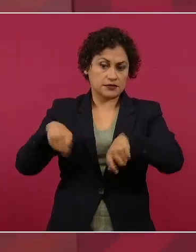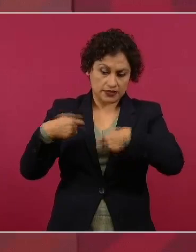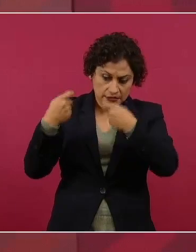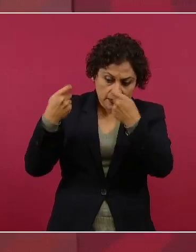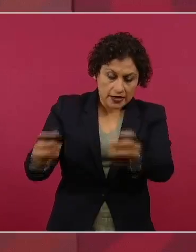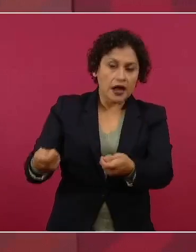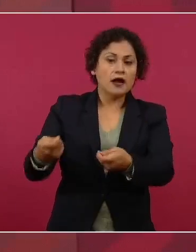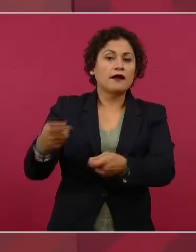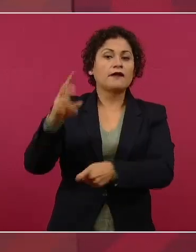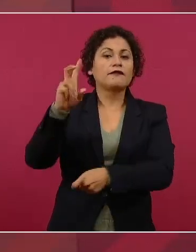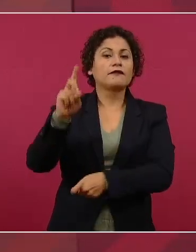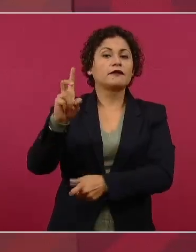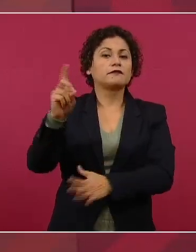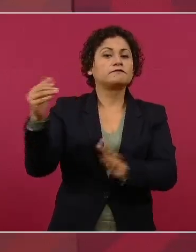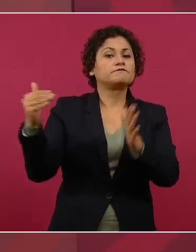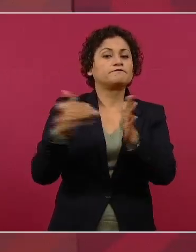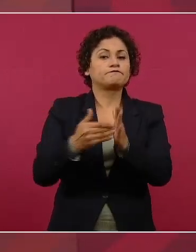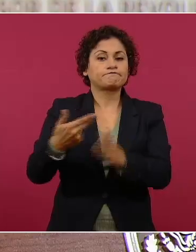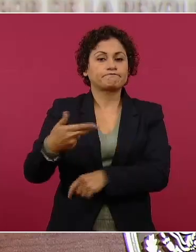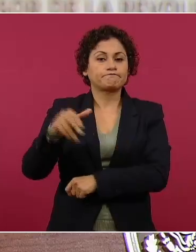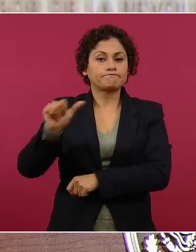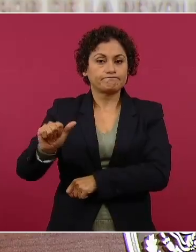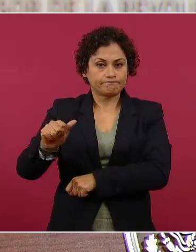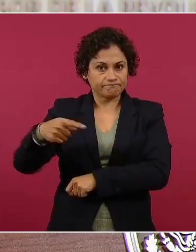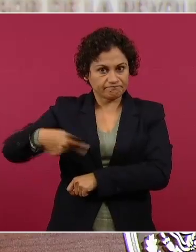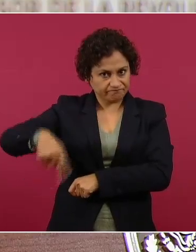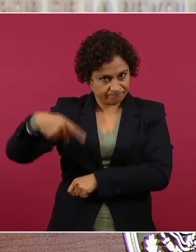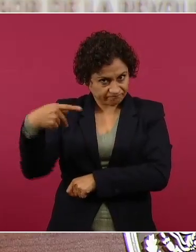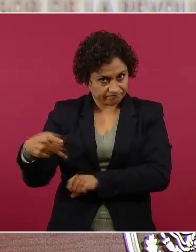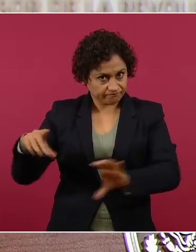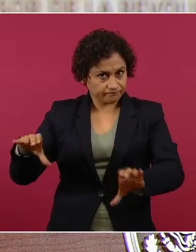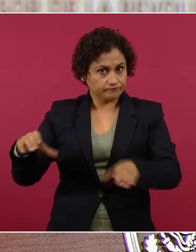30,000 hectáreas a los pueblos yaquis.